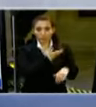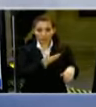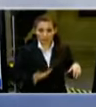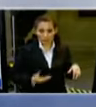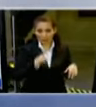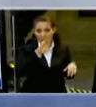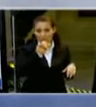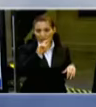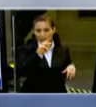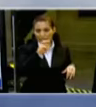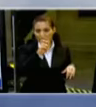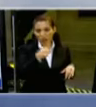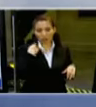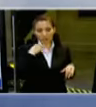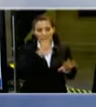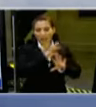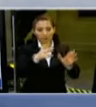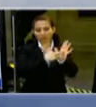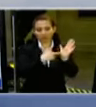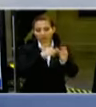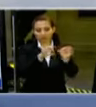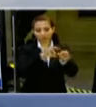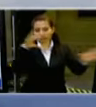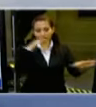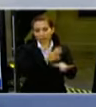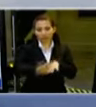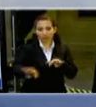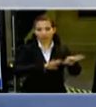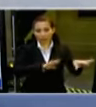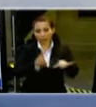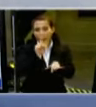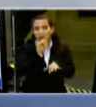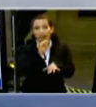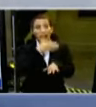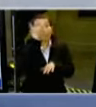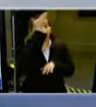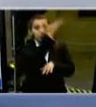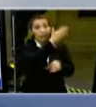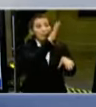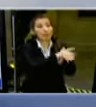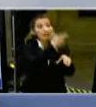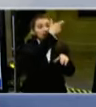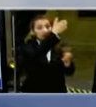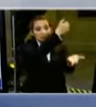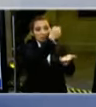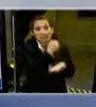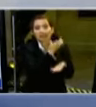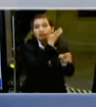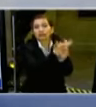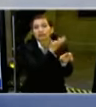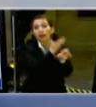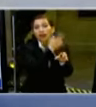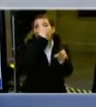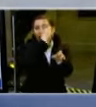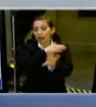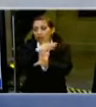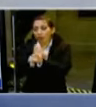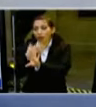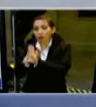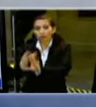Calderón decide romper la regla de oro de la diplomacia mexicana y le pide más dinero a Estados Unidos para combatir